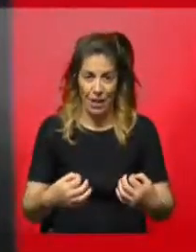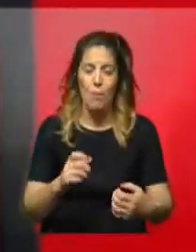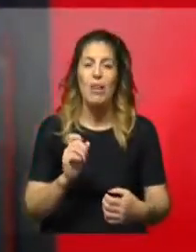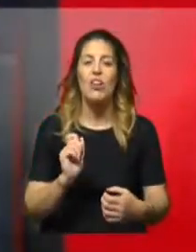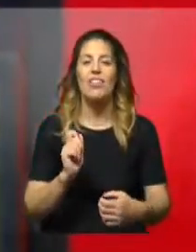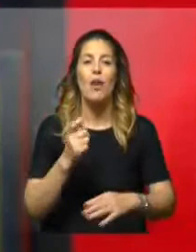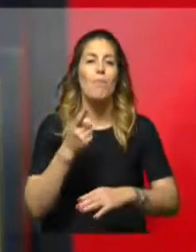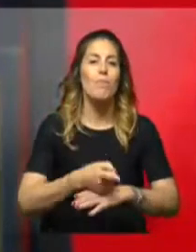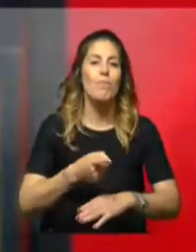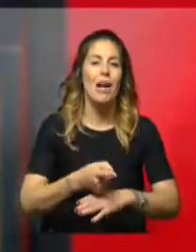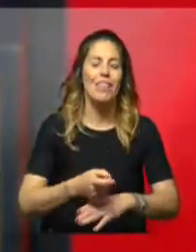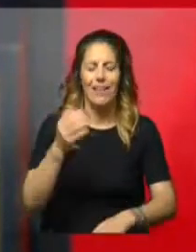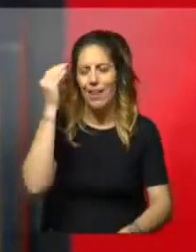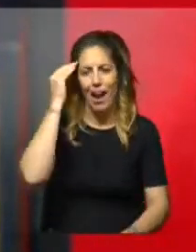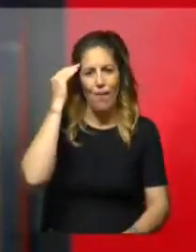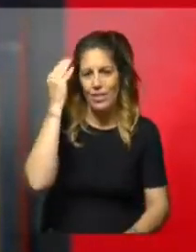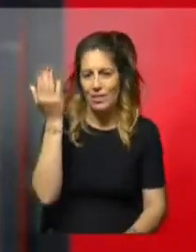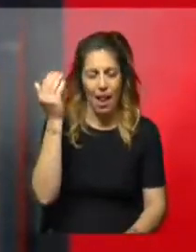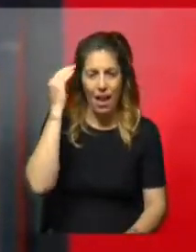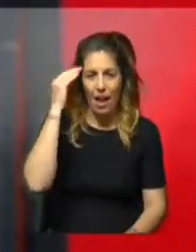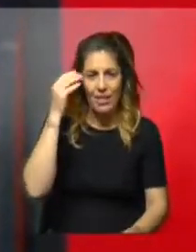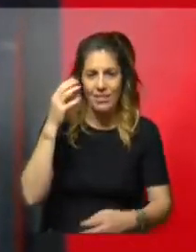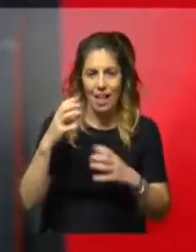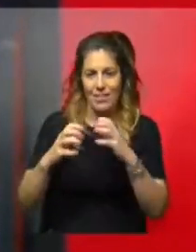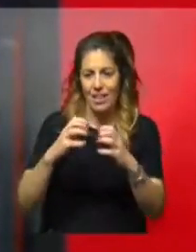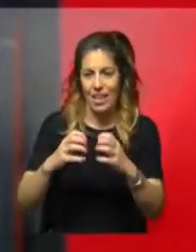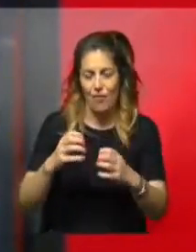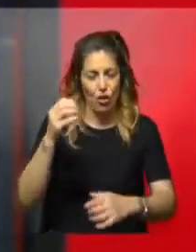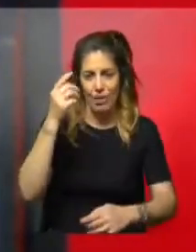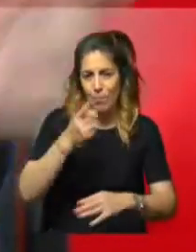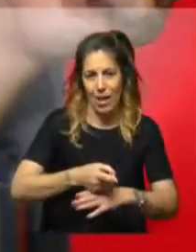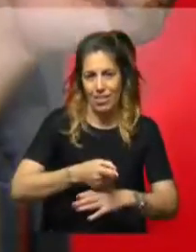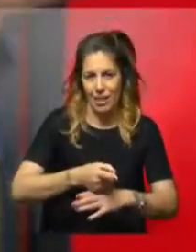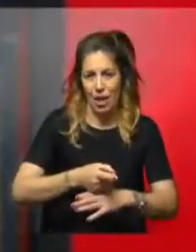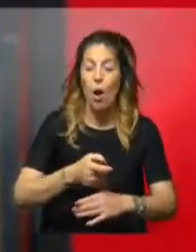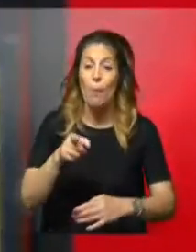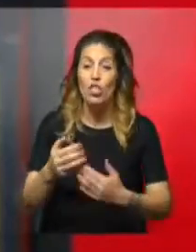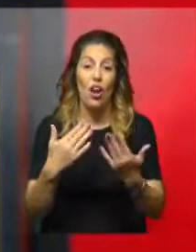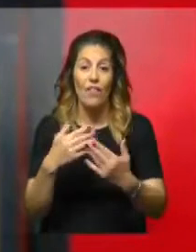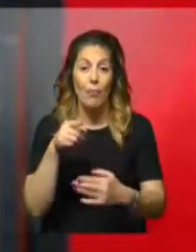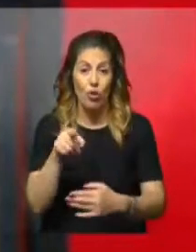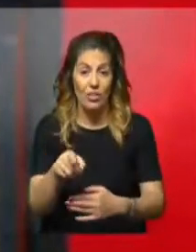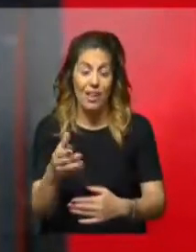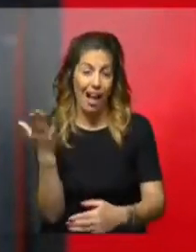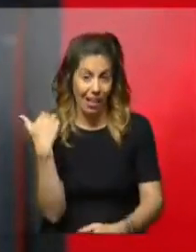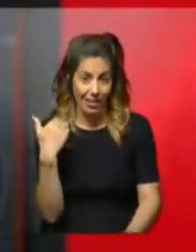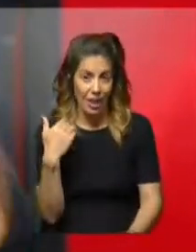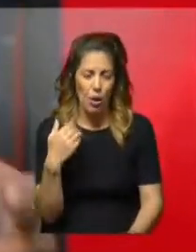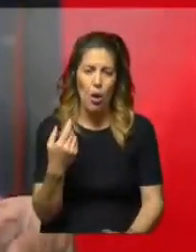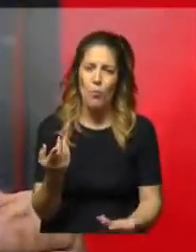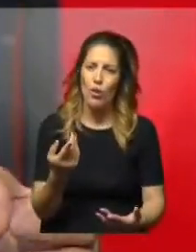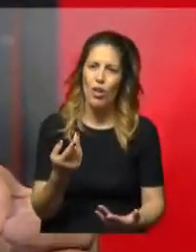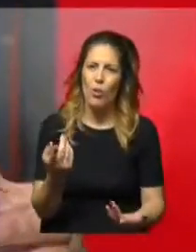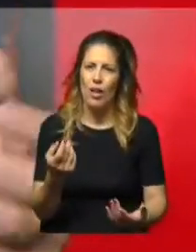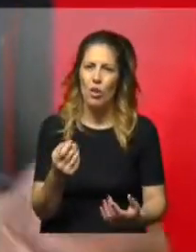manda esto manda la cabeza manda es el cerebro que manda por eso hablamos con Daniela antes porque hay un prejuicio de